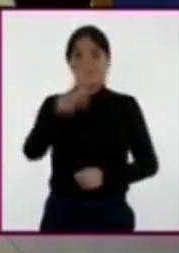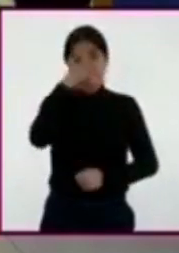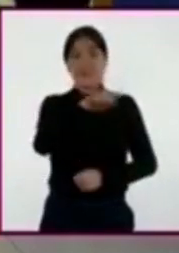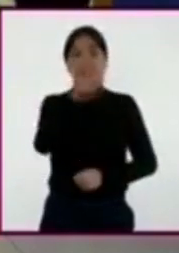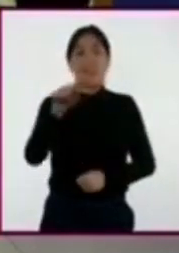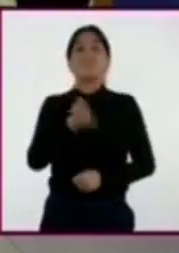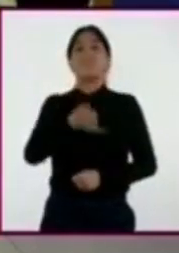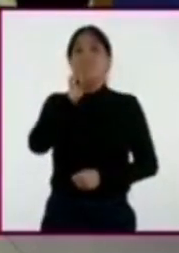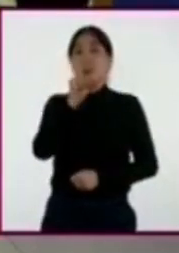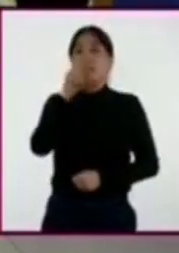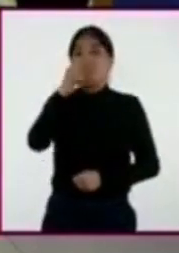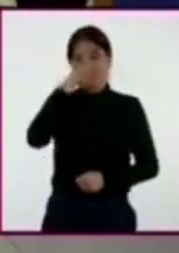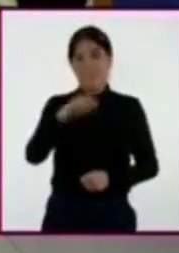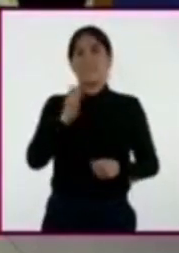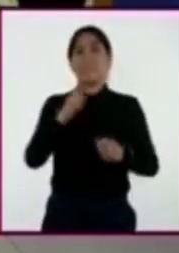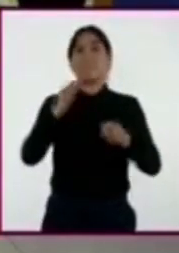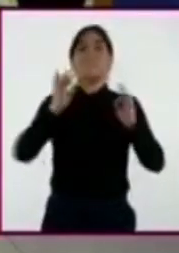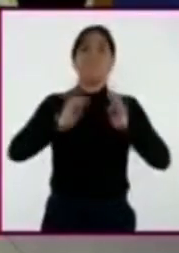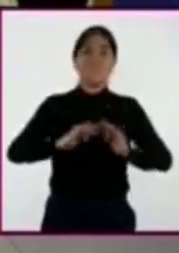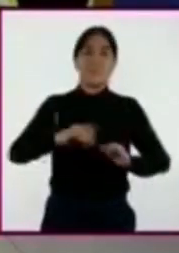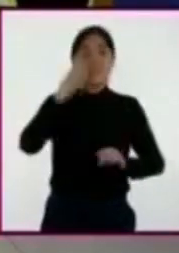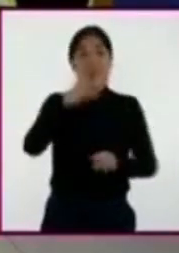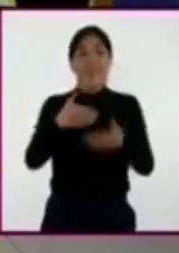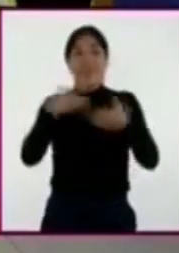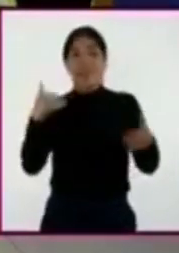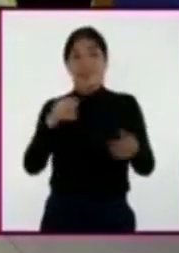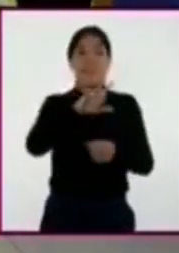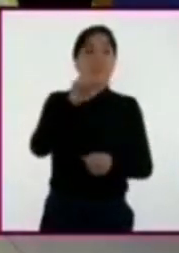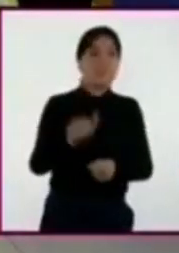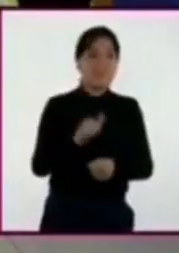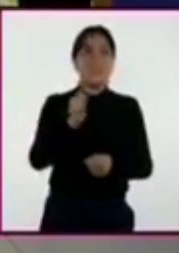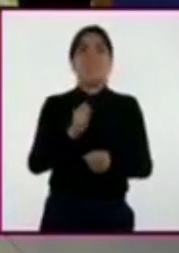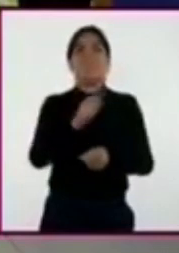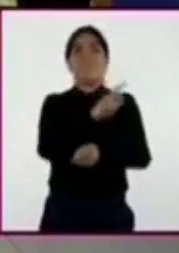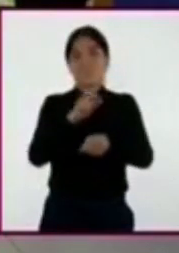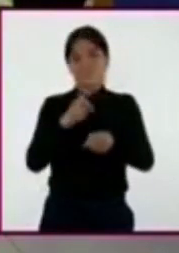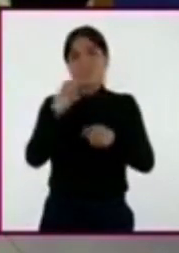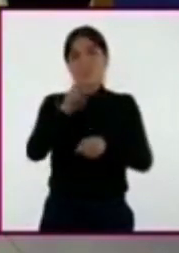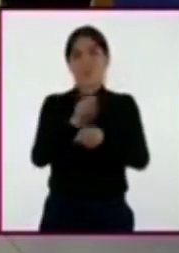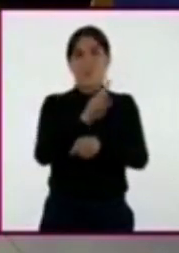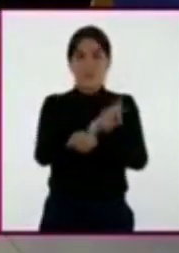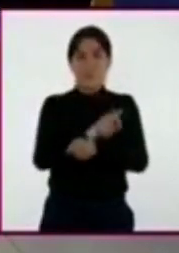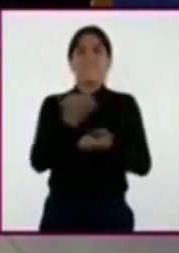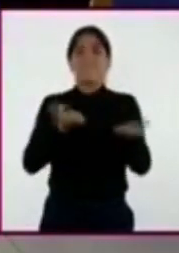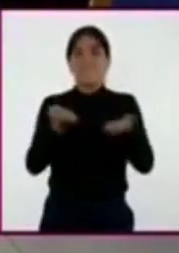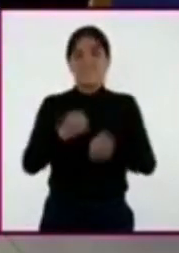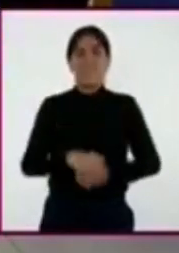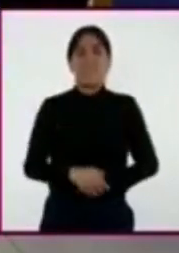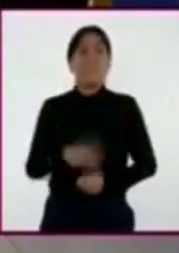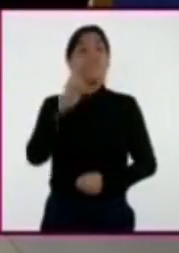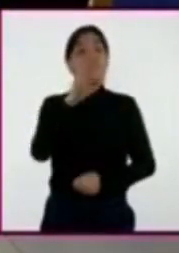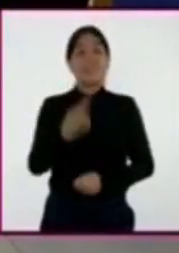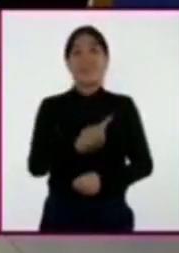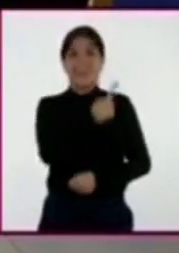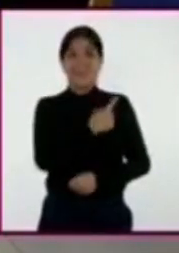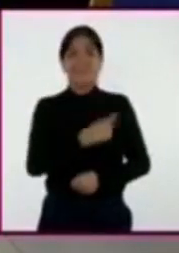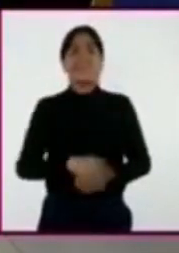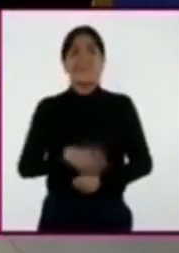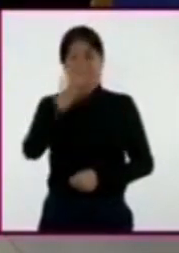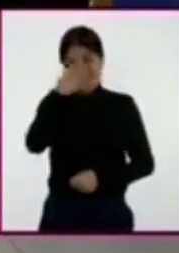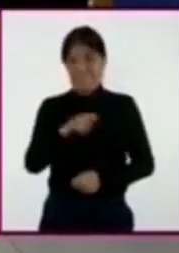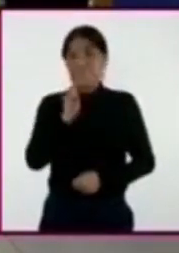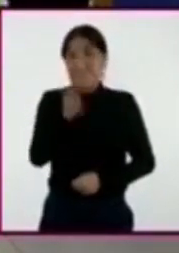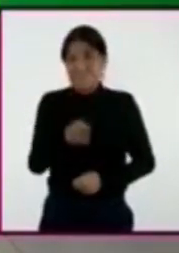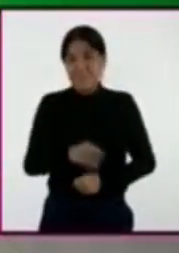agua es importante para hidratarse antes, durante y después de las actividades físicas. Vamos a ver la cápsula informativa ¿Sabías